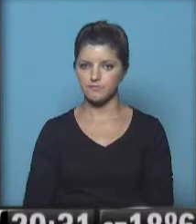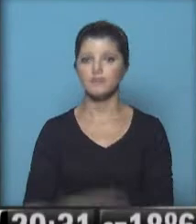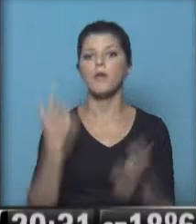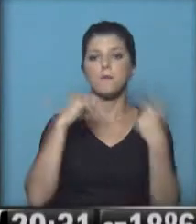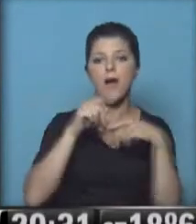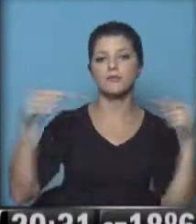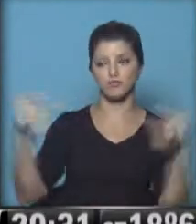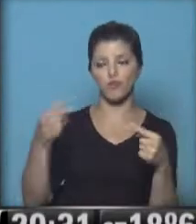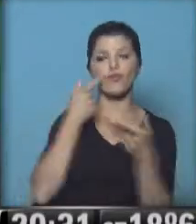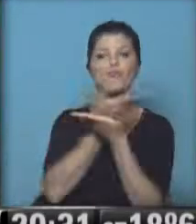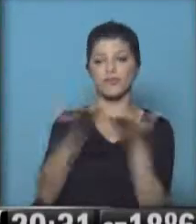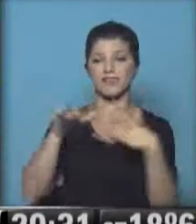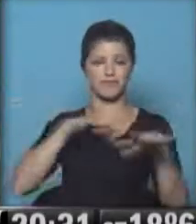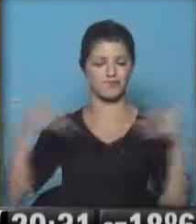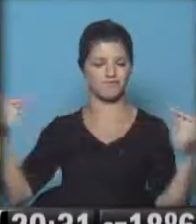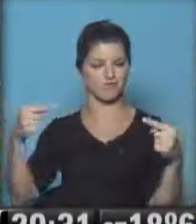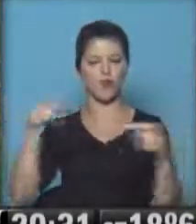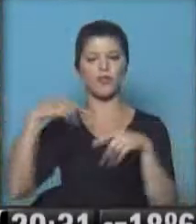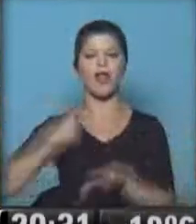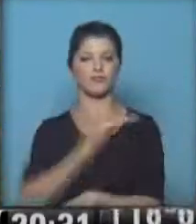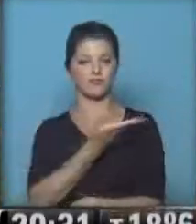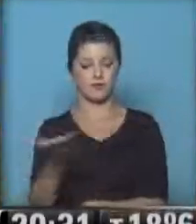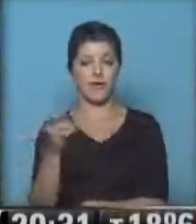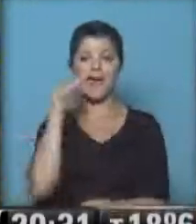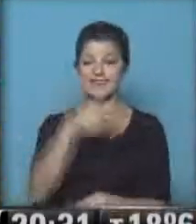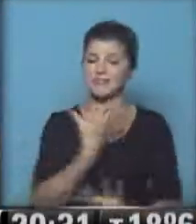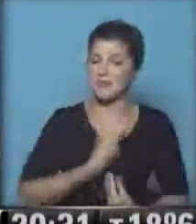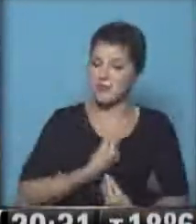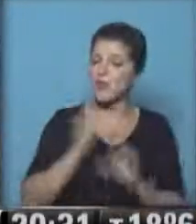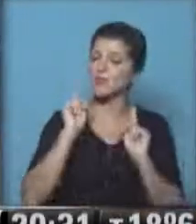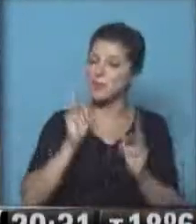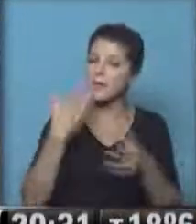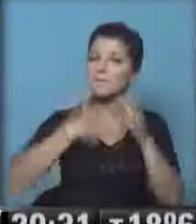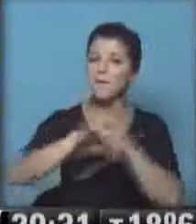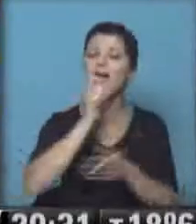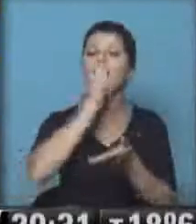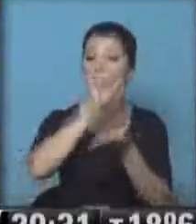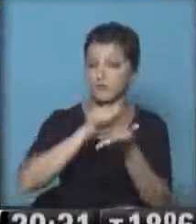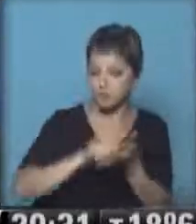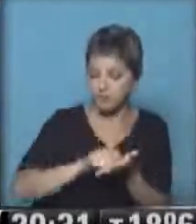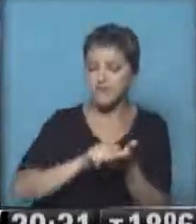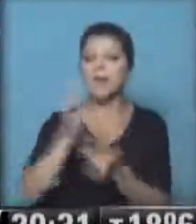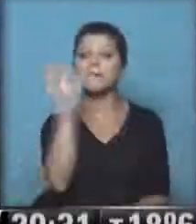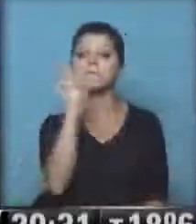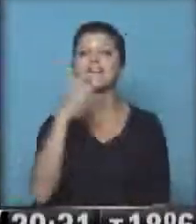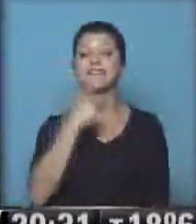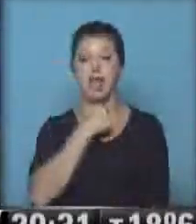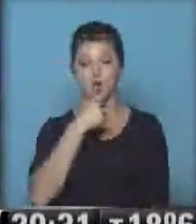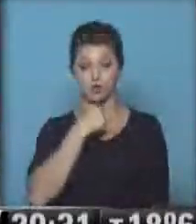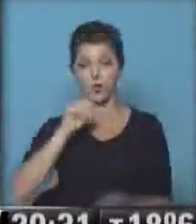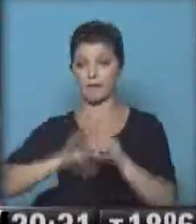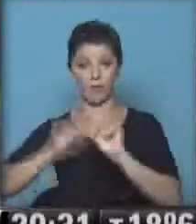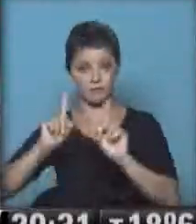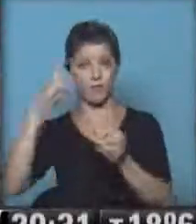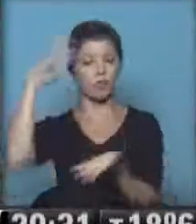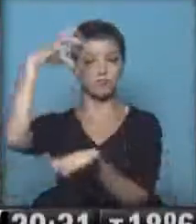contestataria de inconformidad de la sociedad. El miedo atenaza también a los medios. En agosto, el Pleno del Congreso derogó